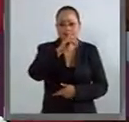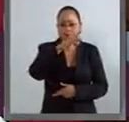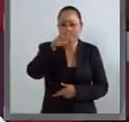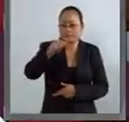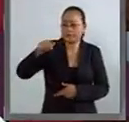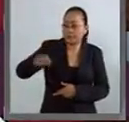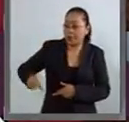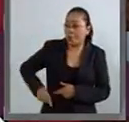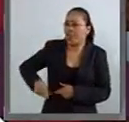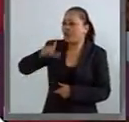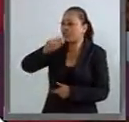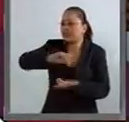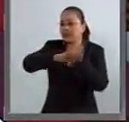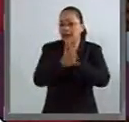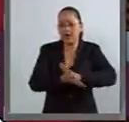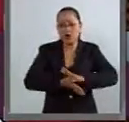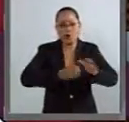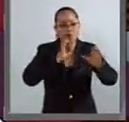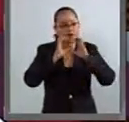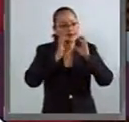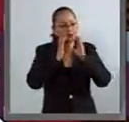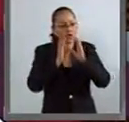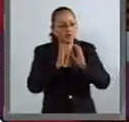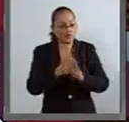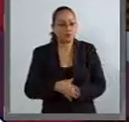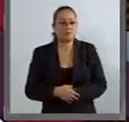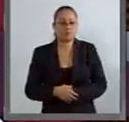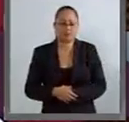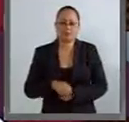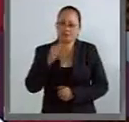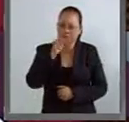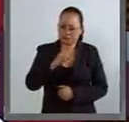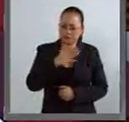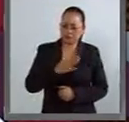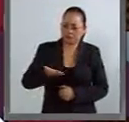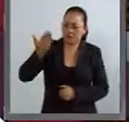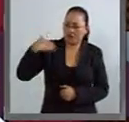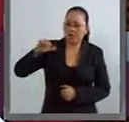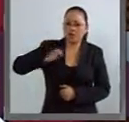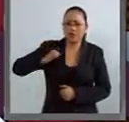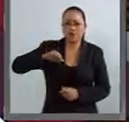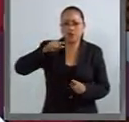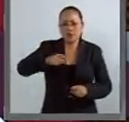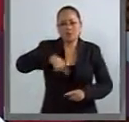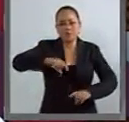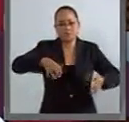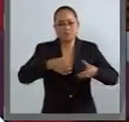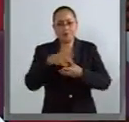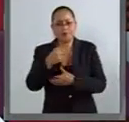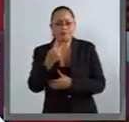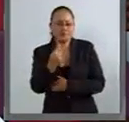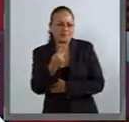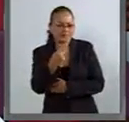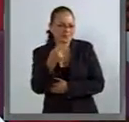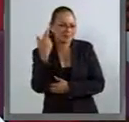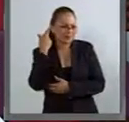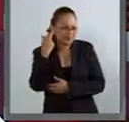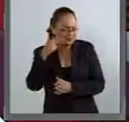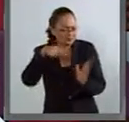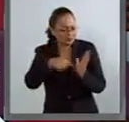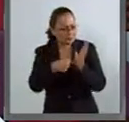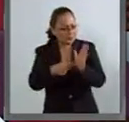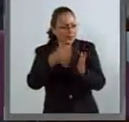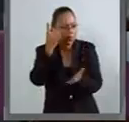Y definitivamente eso es así. Que originalmente nos habíamos planteado los medios tradicionales como la televisión, la radio, para dar